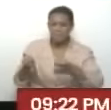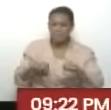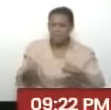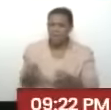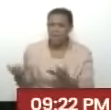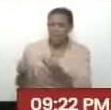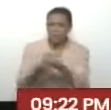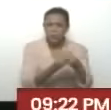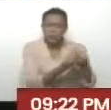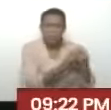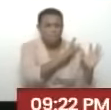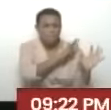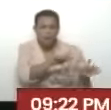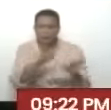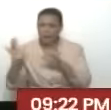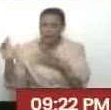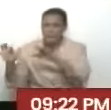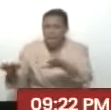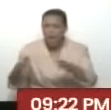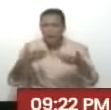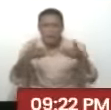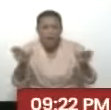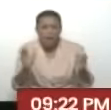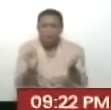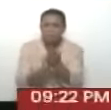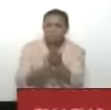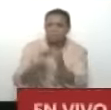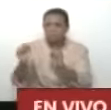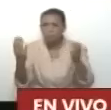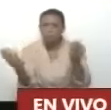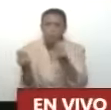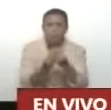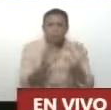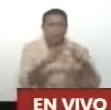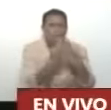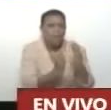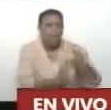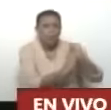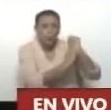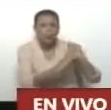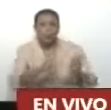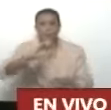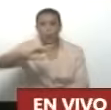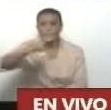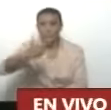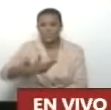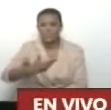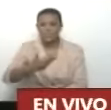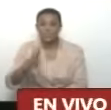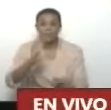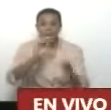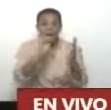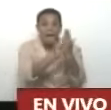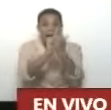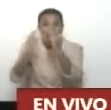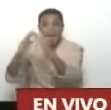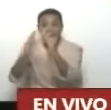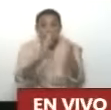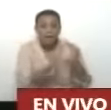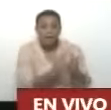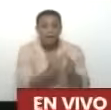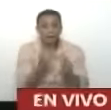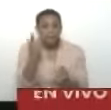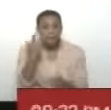con todos los centros electorales y a moverse y acompañar a las jefas de UVC. También hicimos un casa a casa porque nos